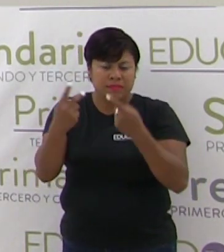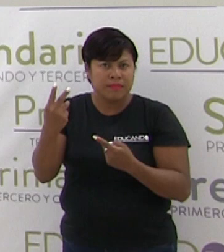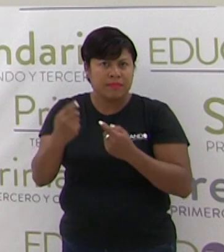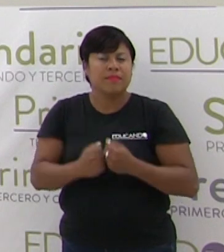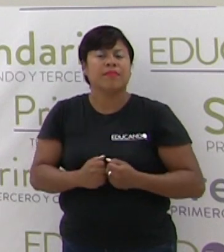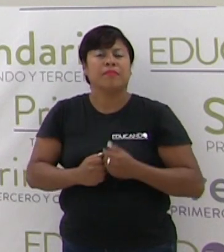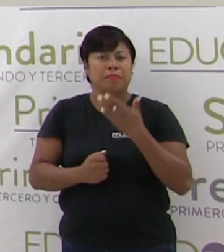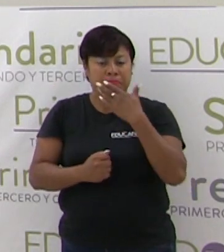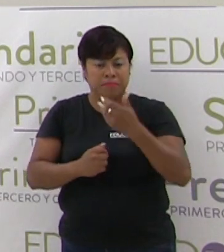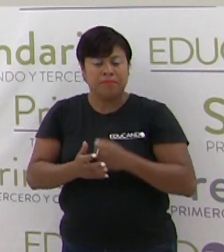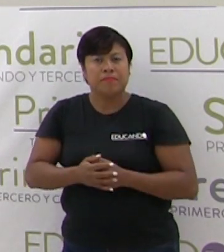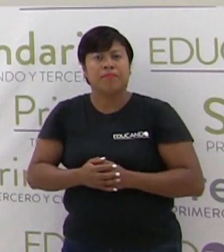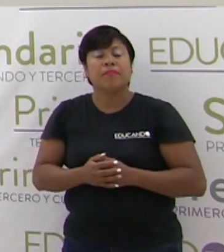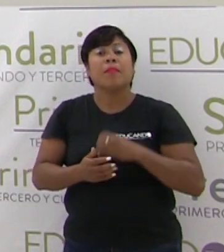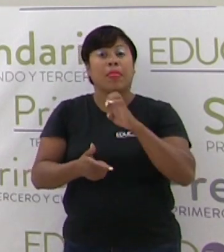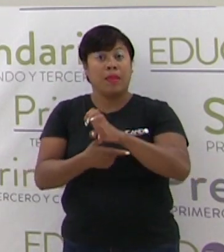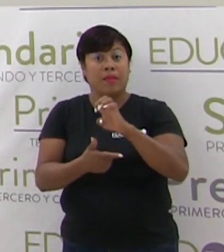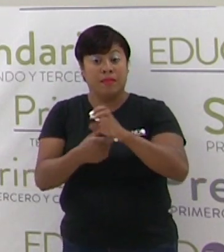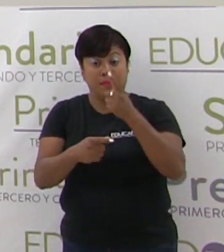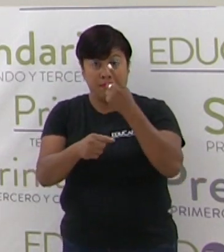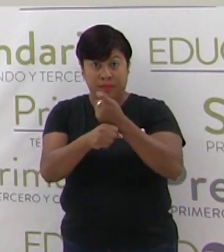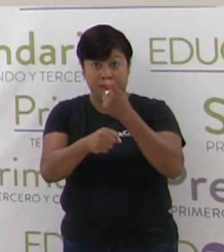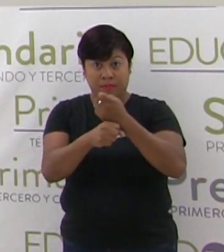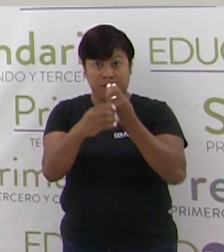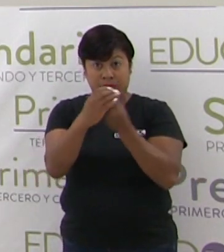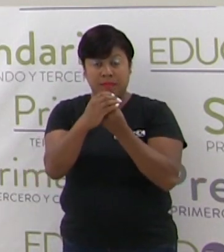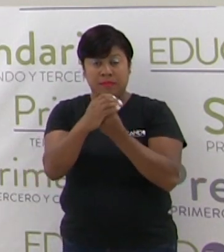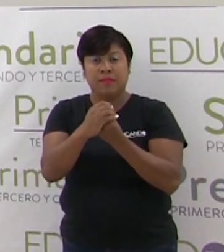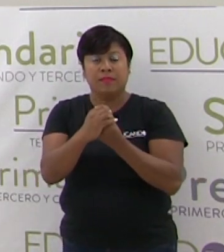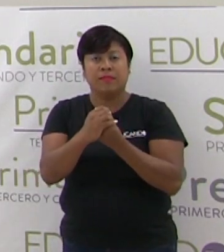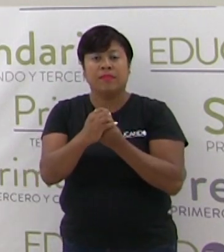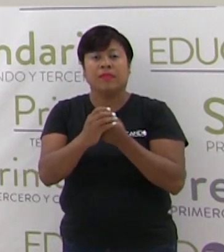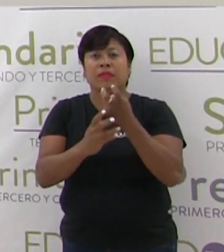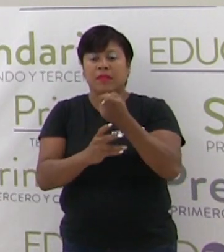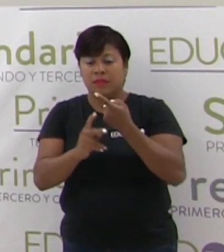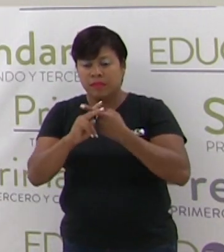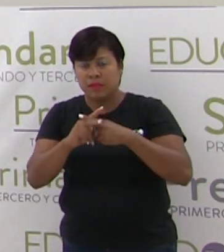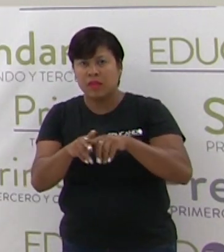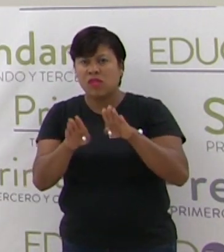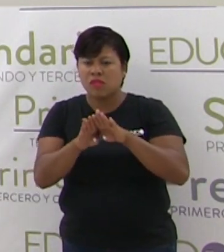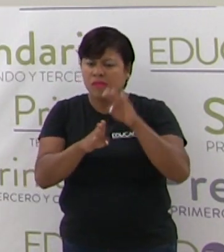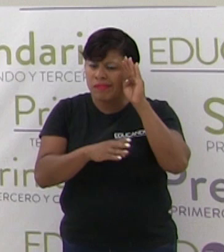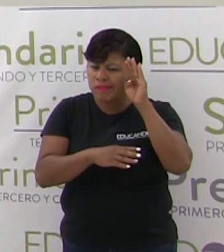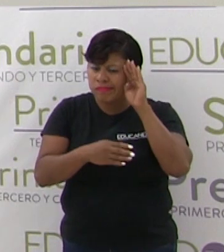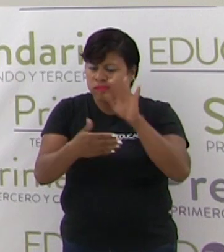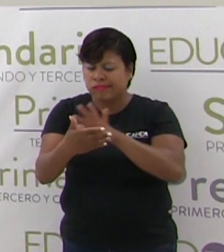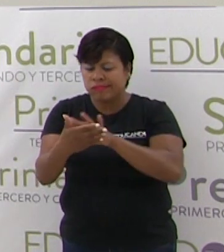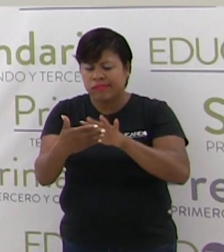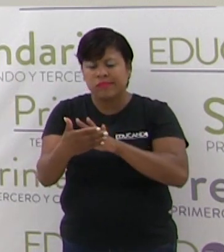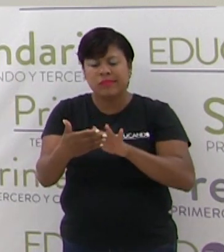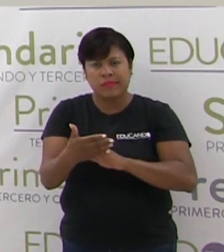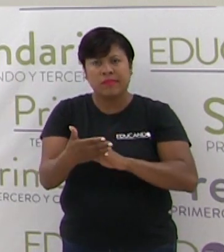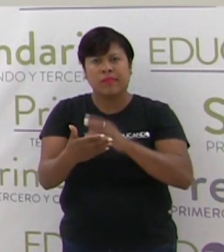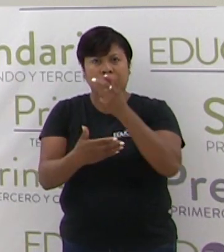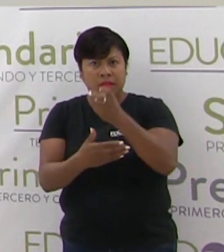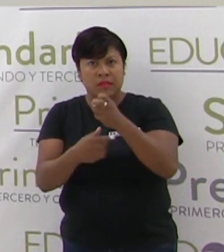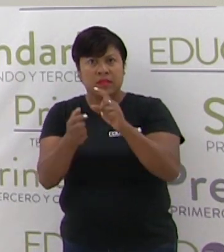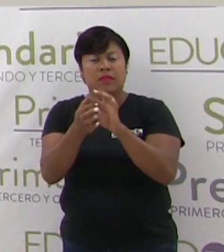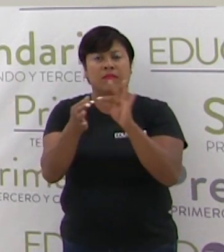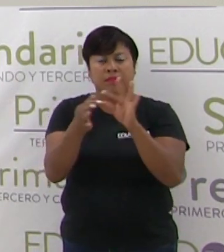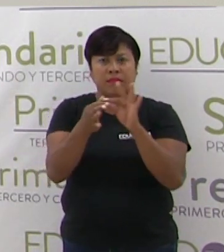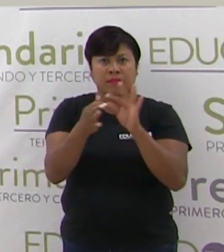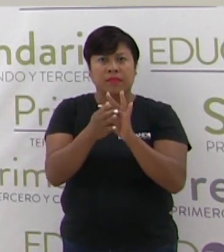ahondar? Bien, entonces en la primera sesión, a partir del análisis y la lectura del